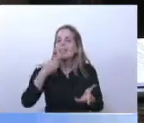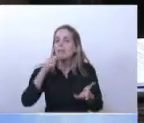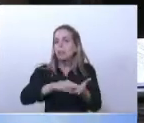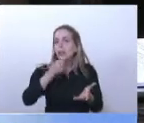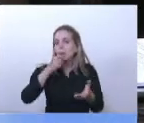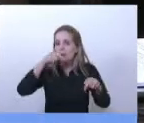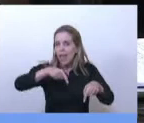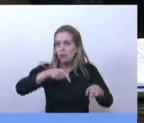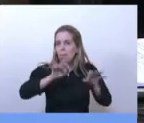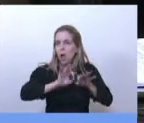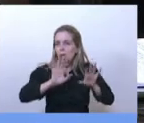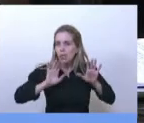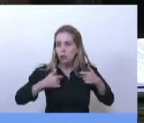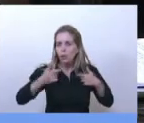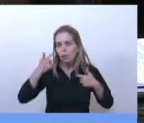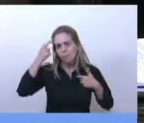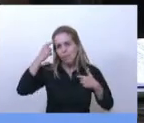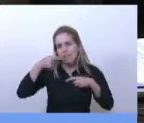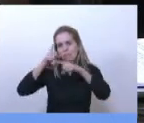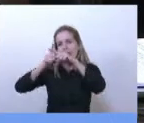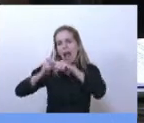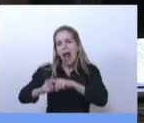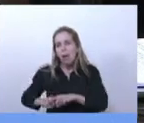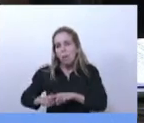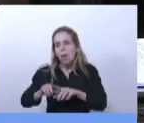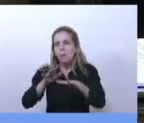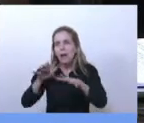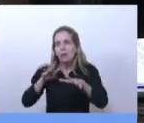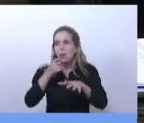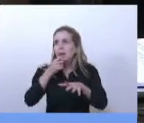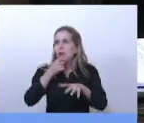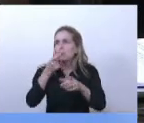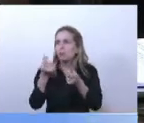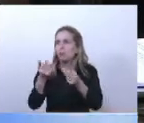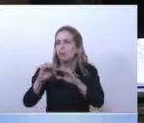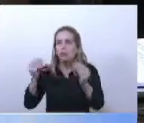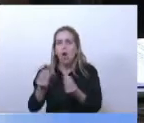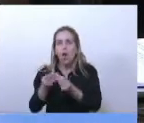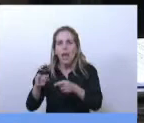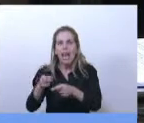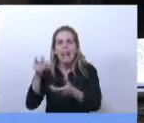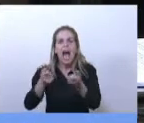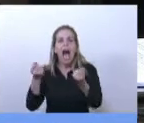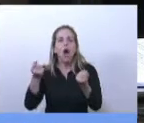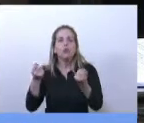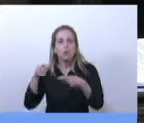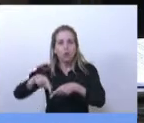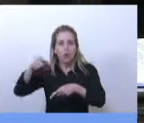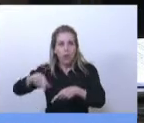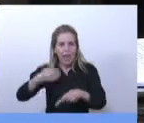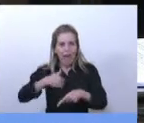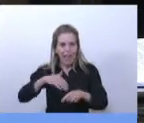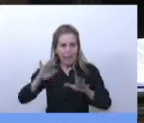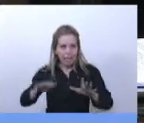recién hacia el cálculo de cuánto es el parque automotor argentino mirando datos rápidamente